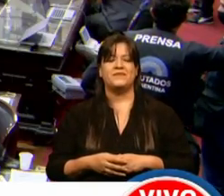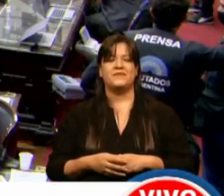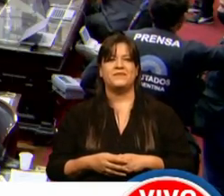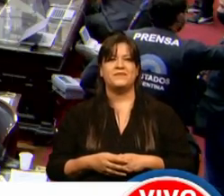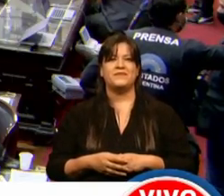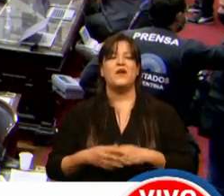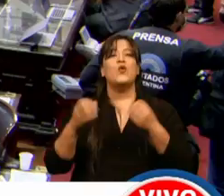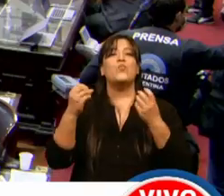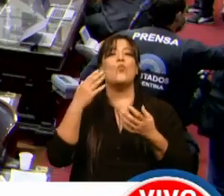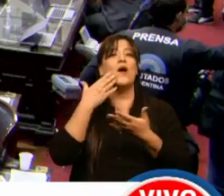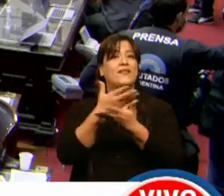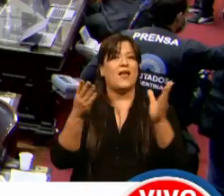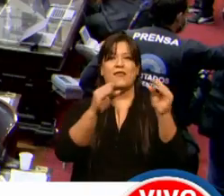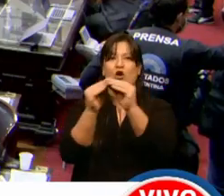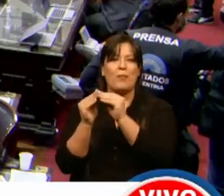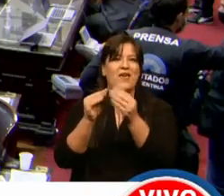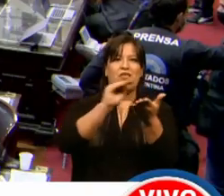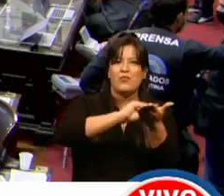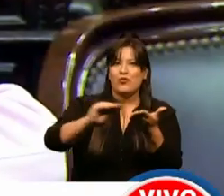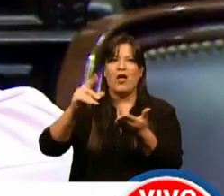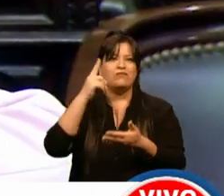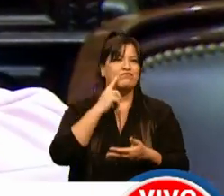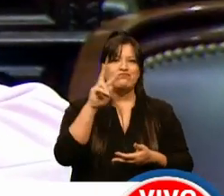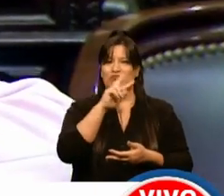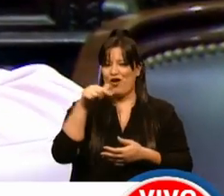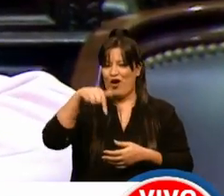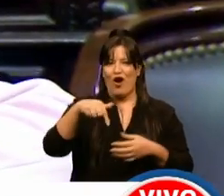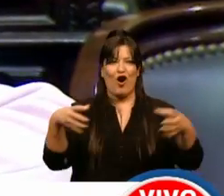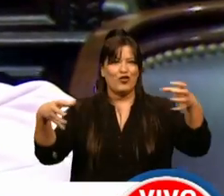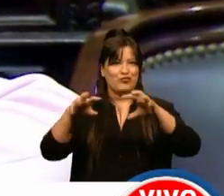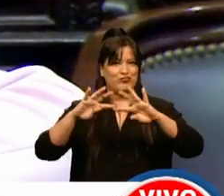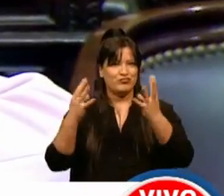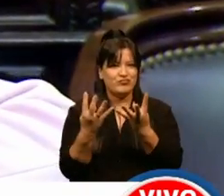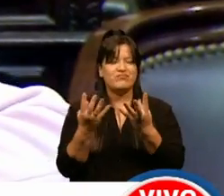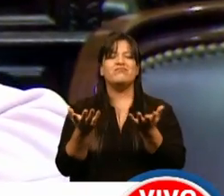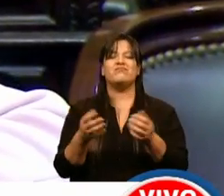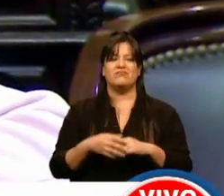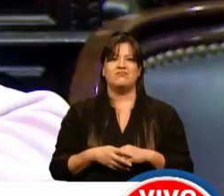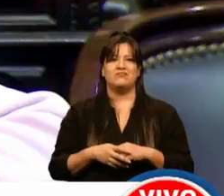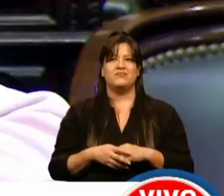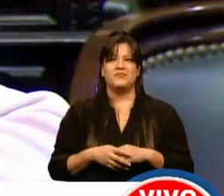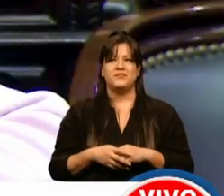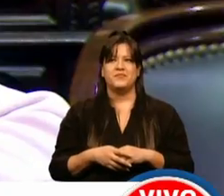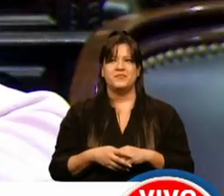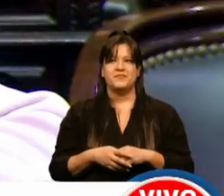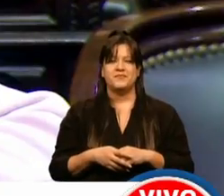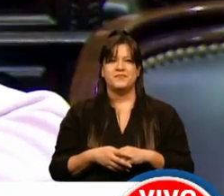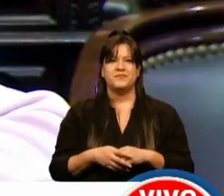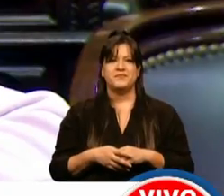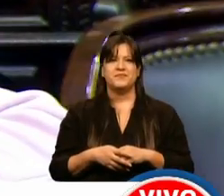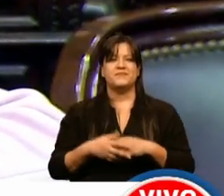puede estar de colegas diputados que nos están acompañando en este recinto y a través de la